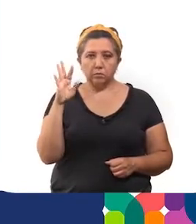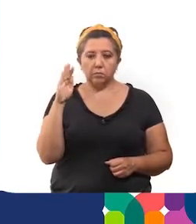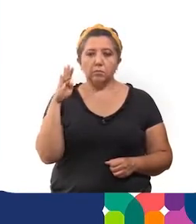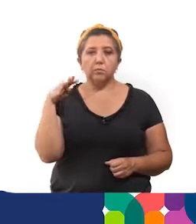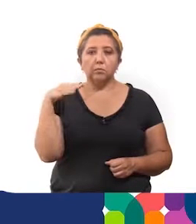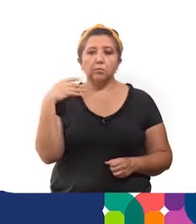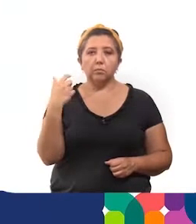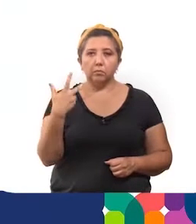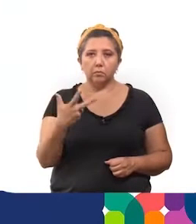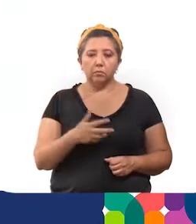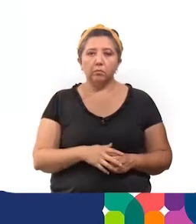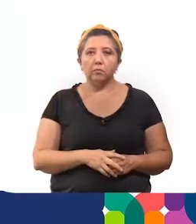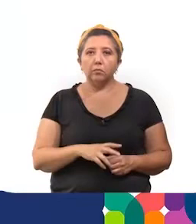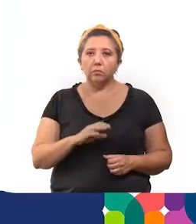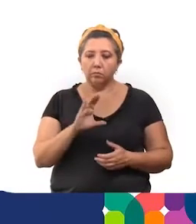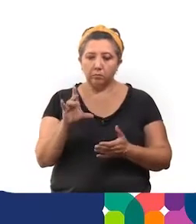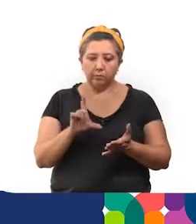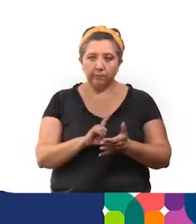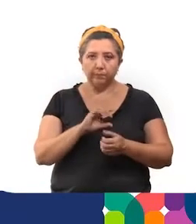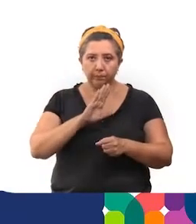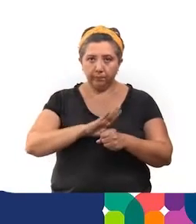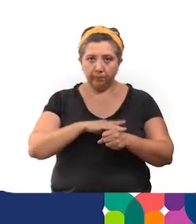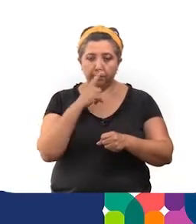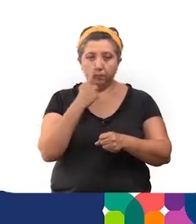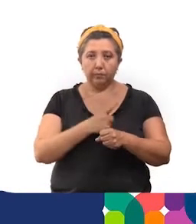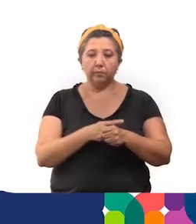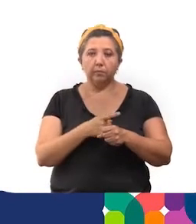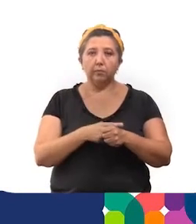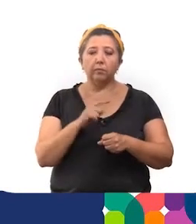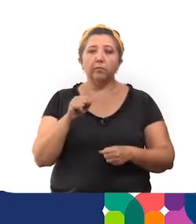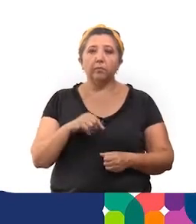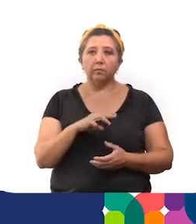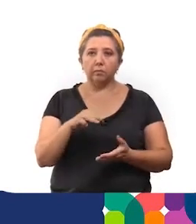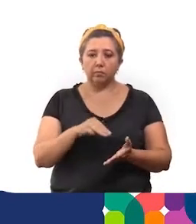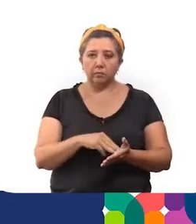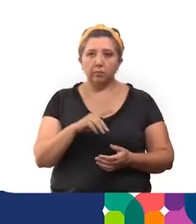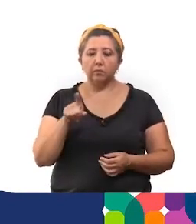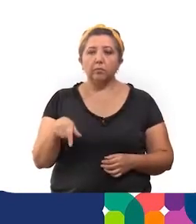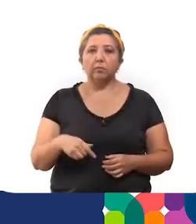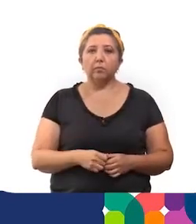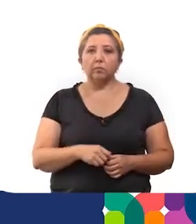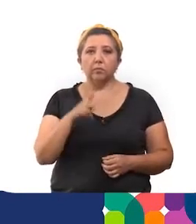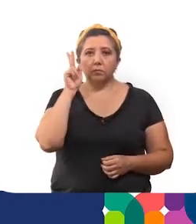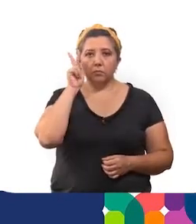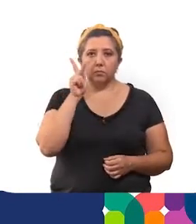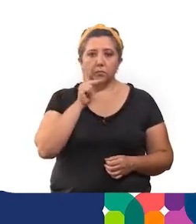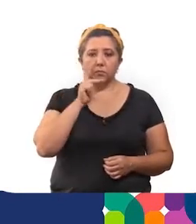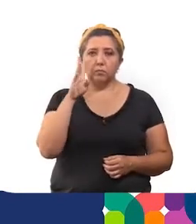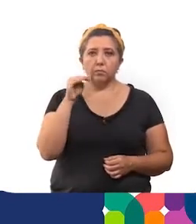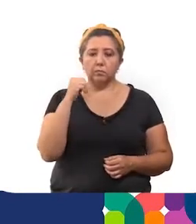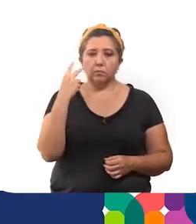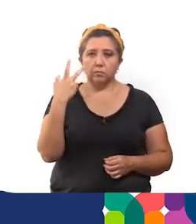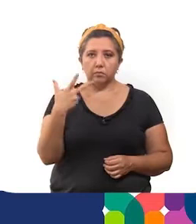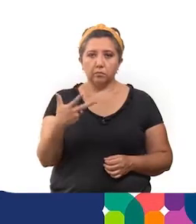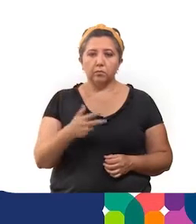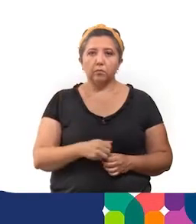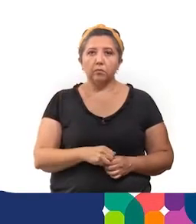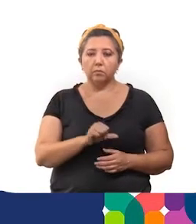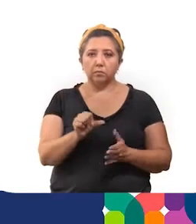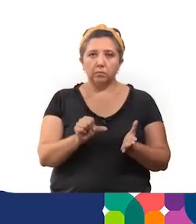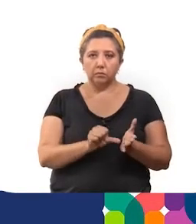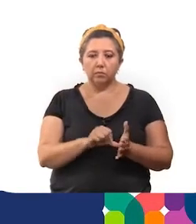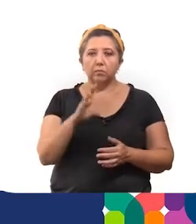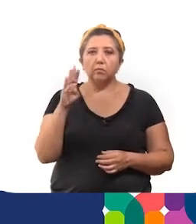198. Las colonias de Mérida con mayor número de personas contagiadas son Juan Pablo II 98,